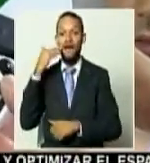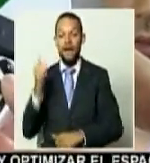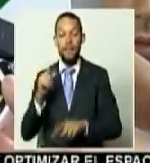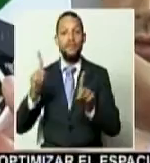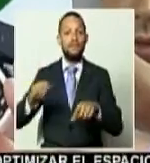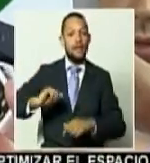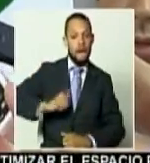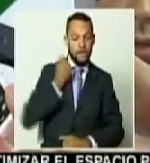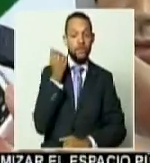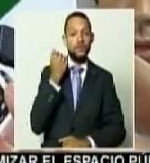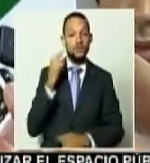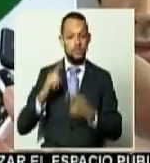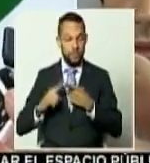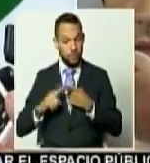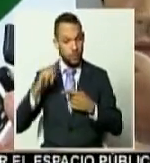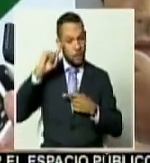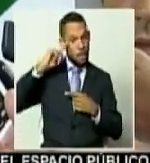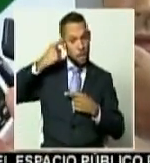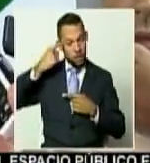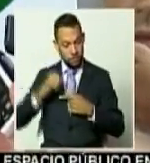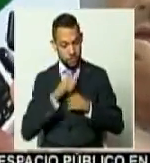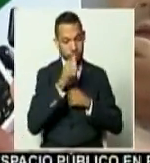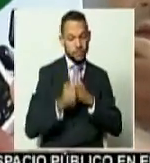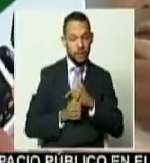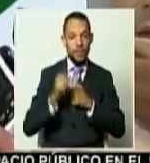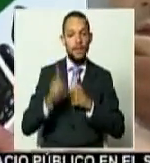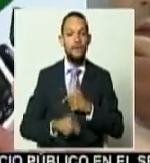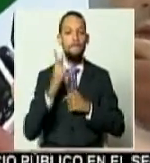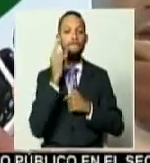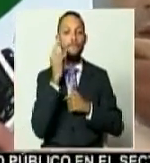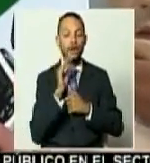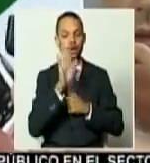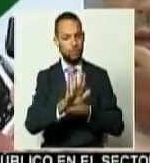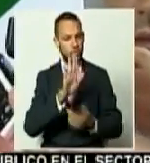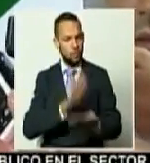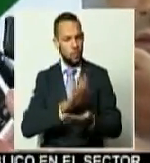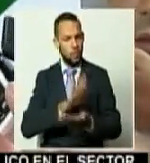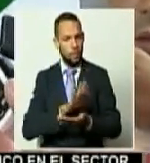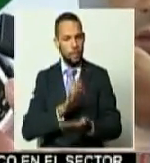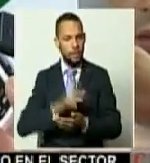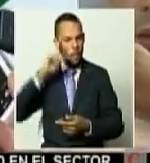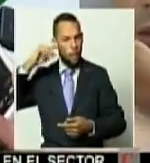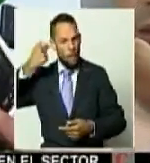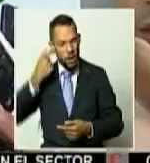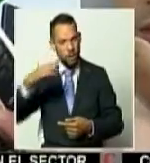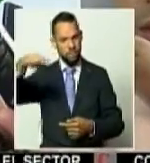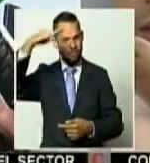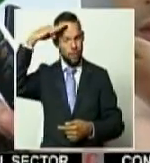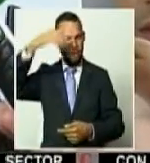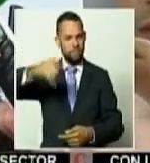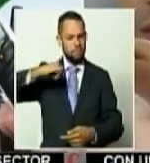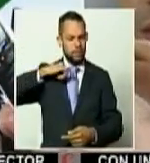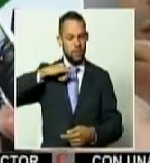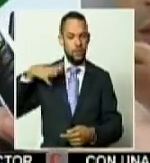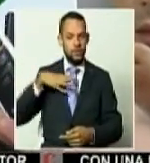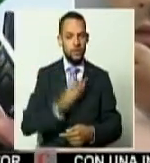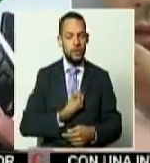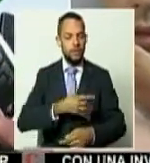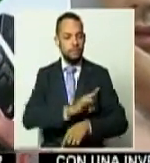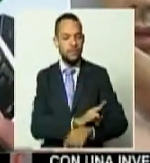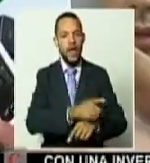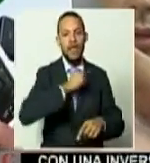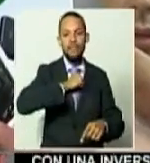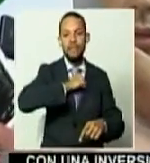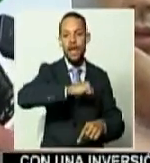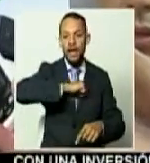para decirle que una cosa es la autoridad y otra distinta, decirle a todos los pereiranos que estén tranquilos que una cosa es la autoridad y otra es velar y garantizar los derechos